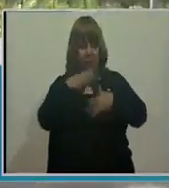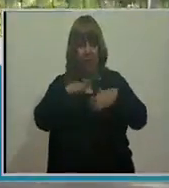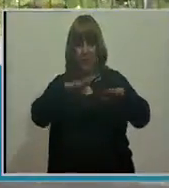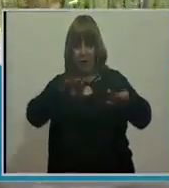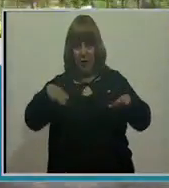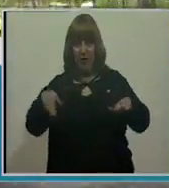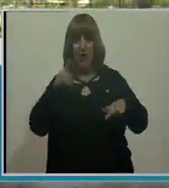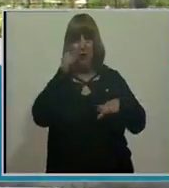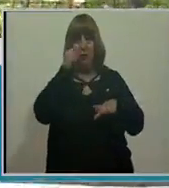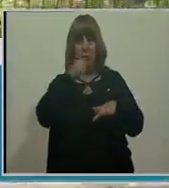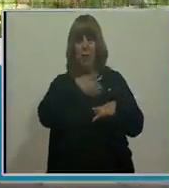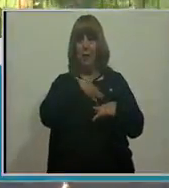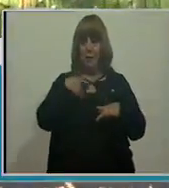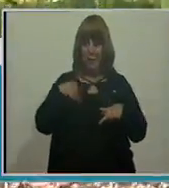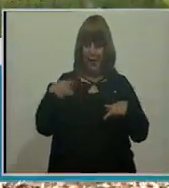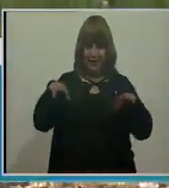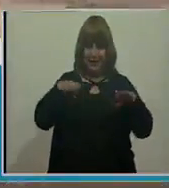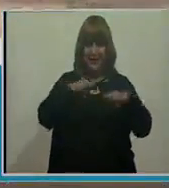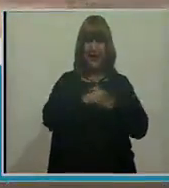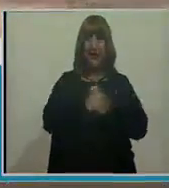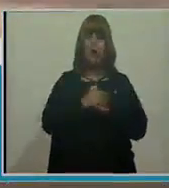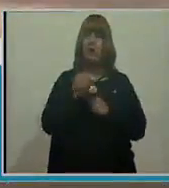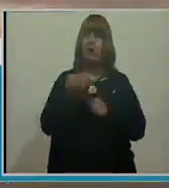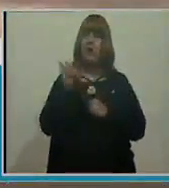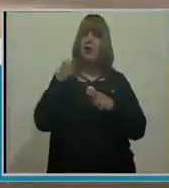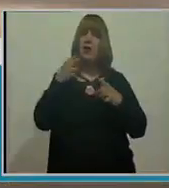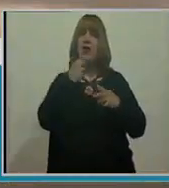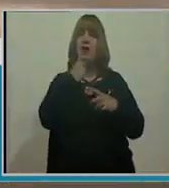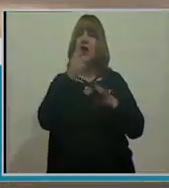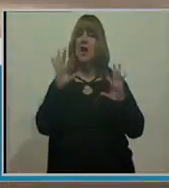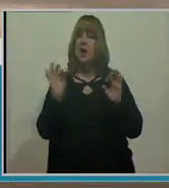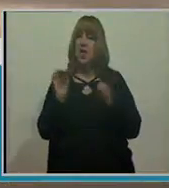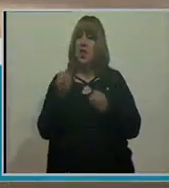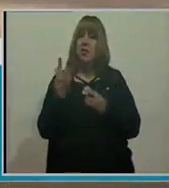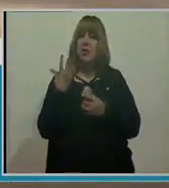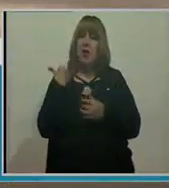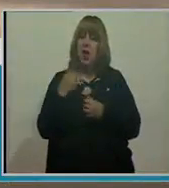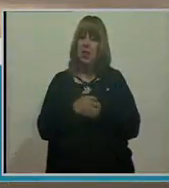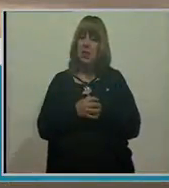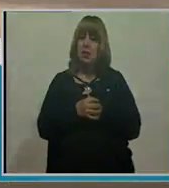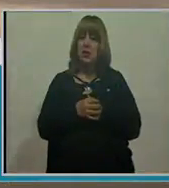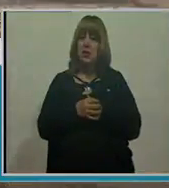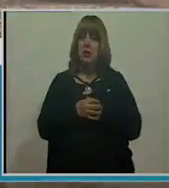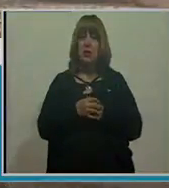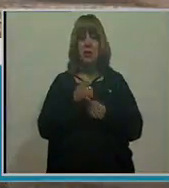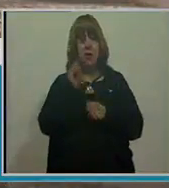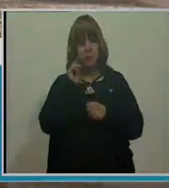sus padres, madres. ¿Pero qué sucedía cuando no estaba la reja? Y por lo general había